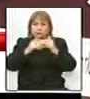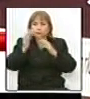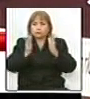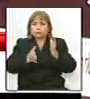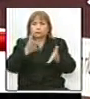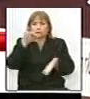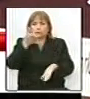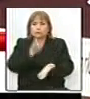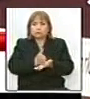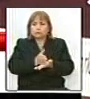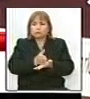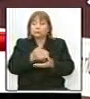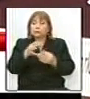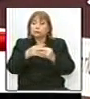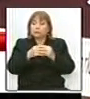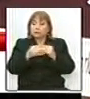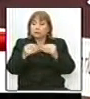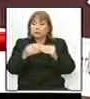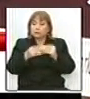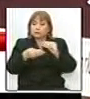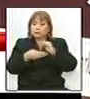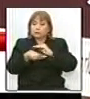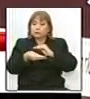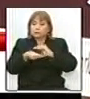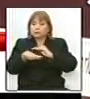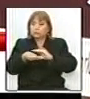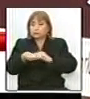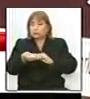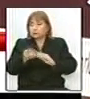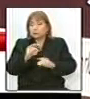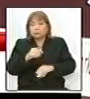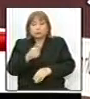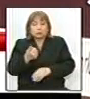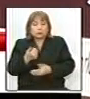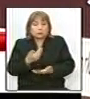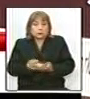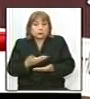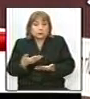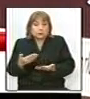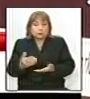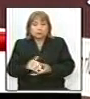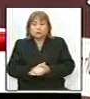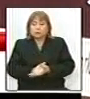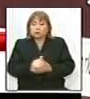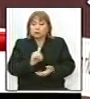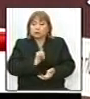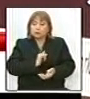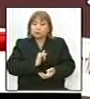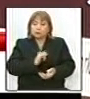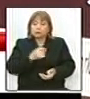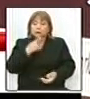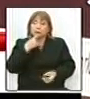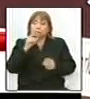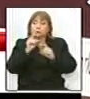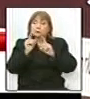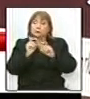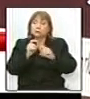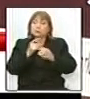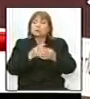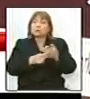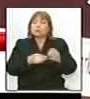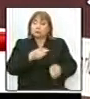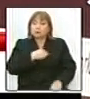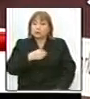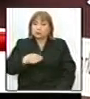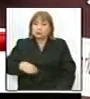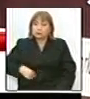montones, producto de eso, de la corrupción, y no de otra cosa. Entonces, yo lo que pregunto es, que el Ministerio de